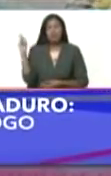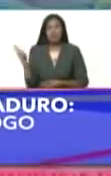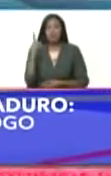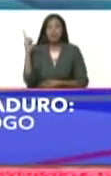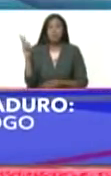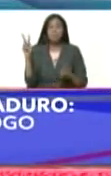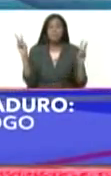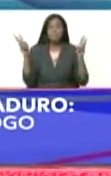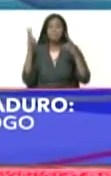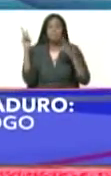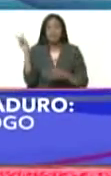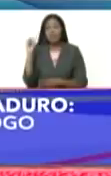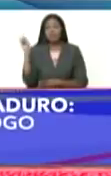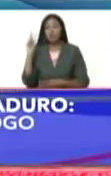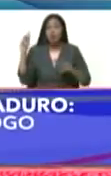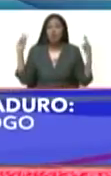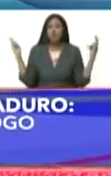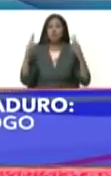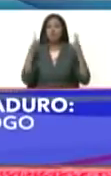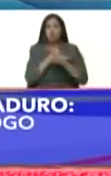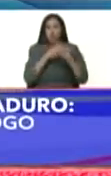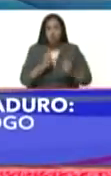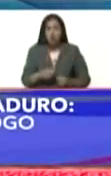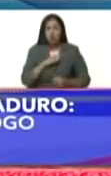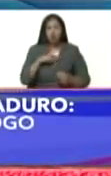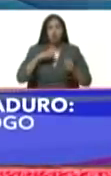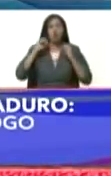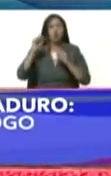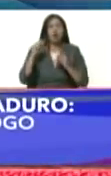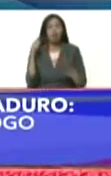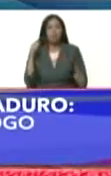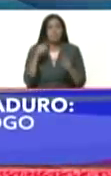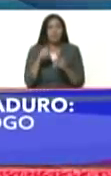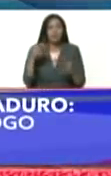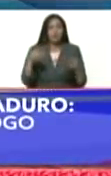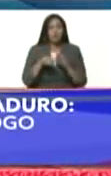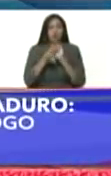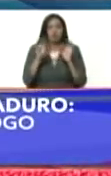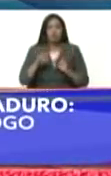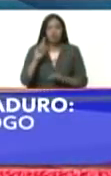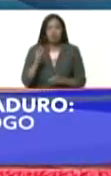potencia. Cuando yo veo que vamos logrando estas metas,